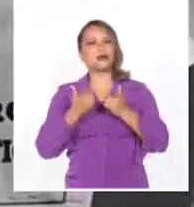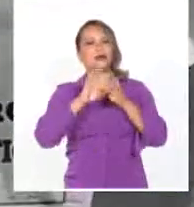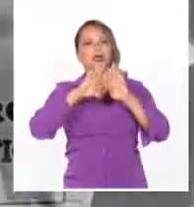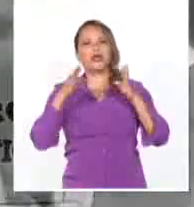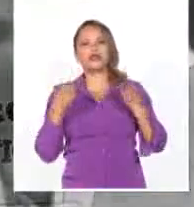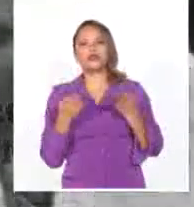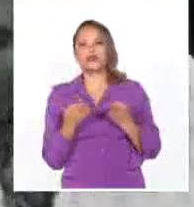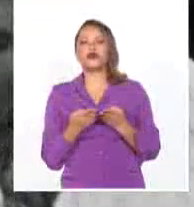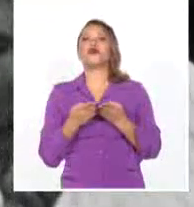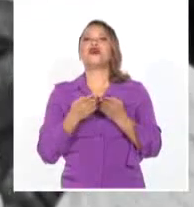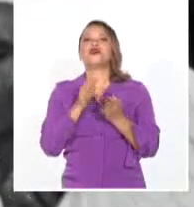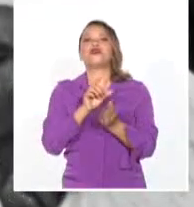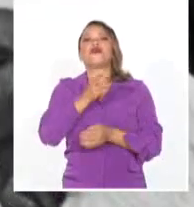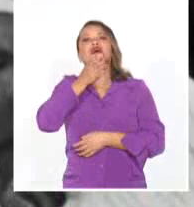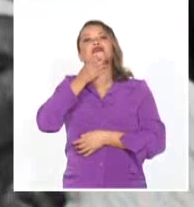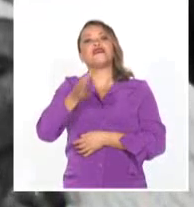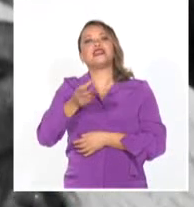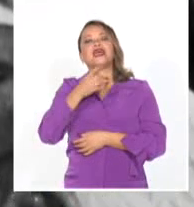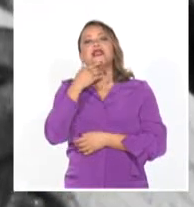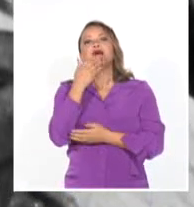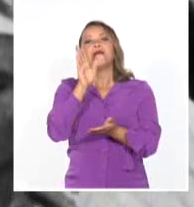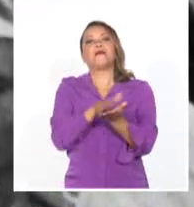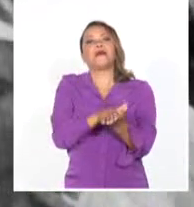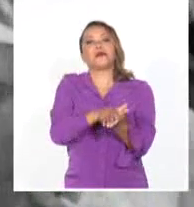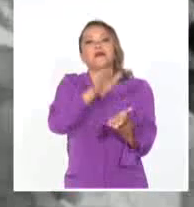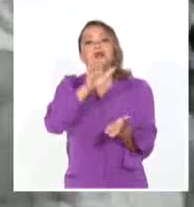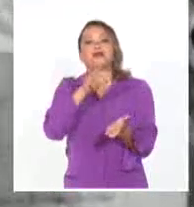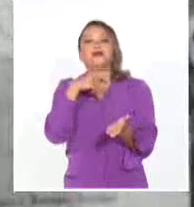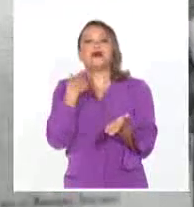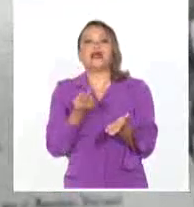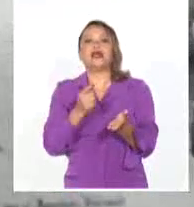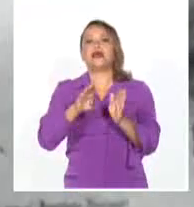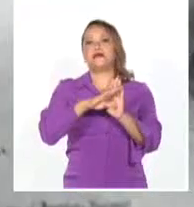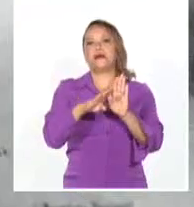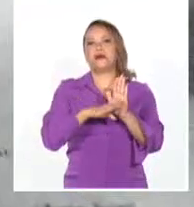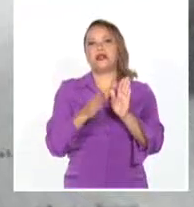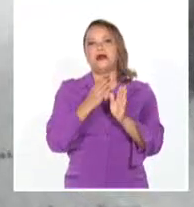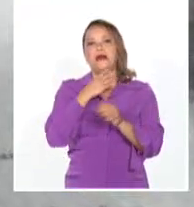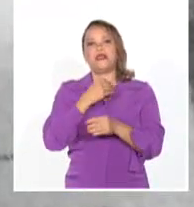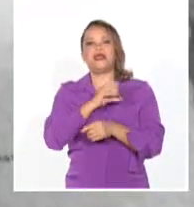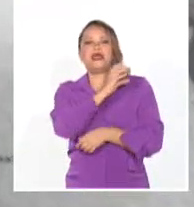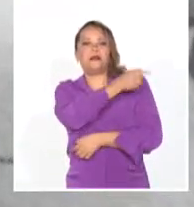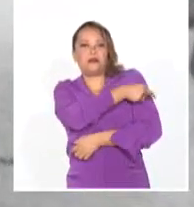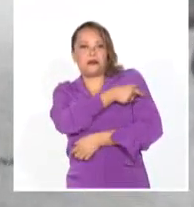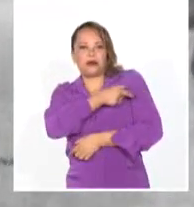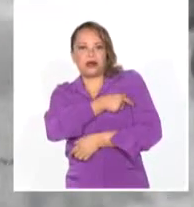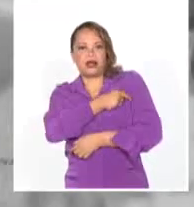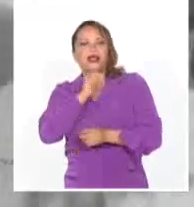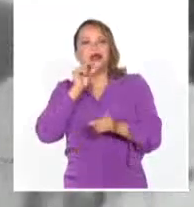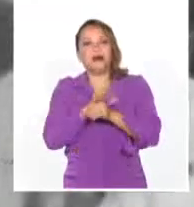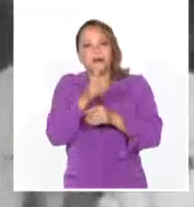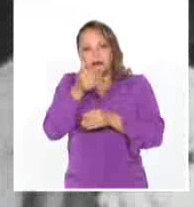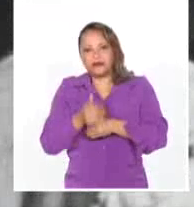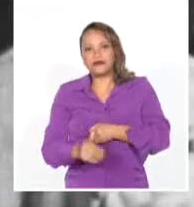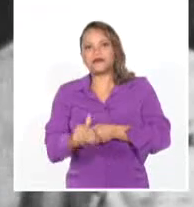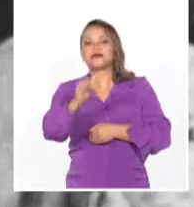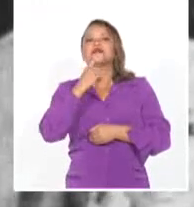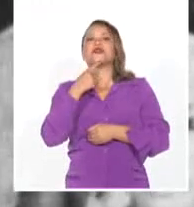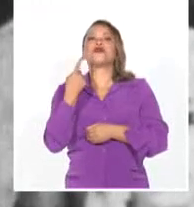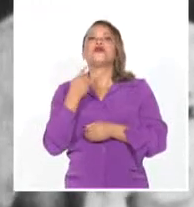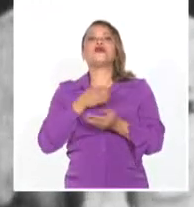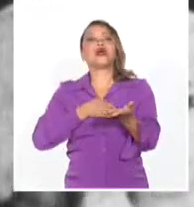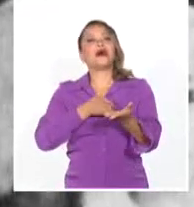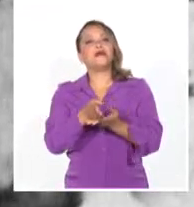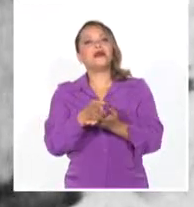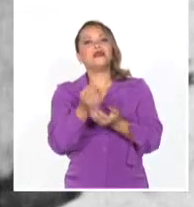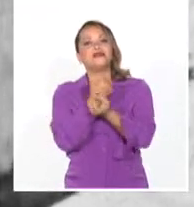Fidel había prometido en el programa del Moncada. Es entonces cuando se inicia un camino de independencia económica y